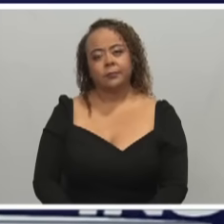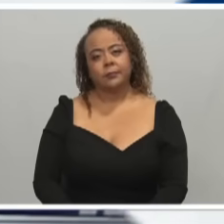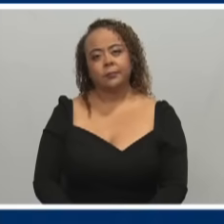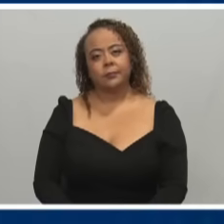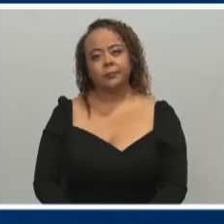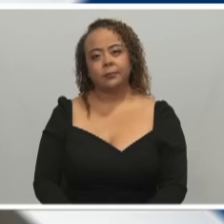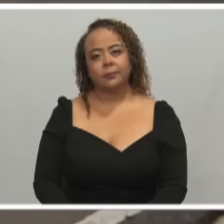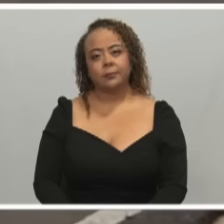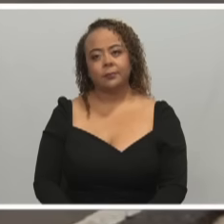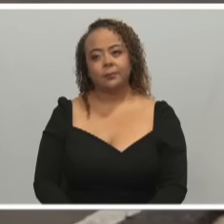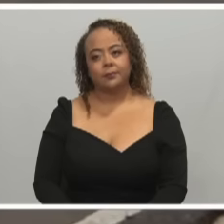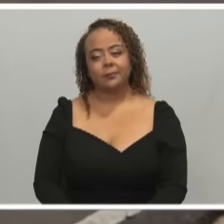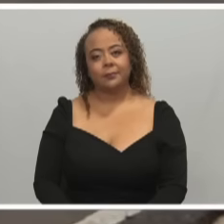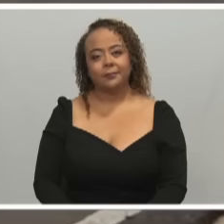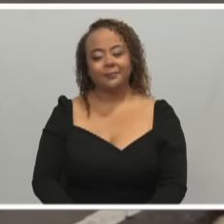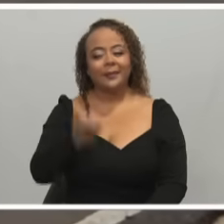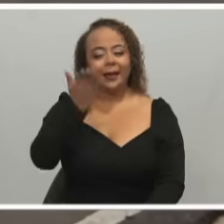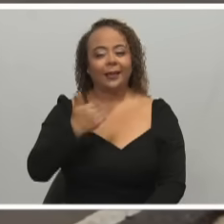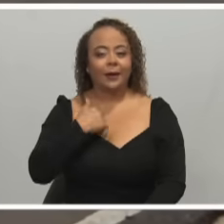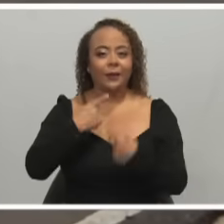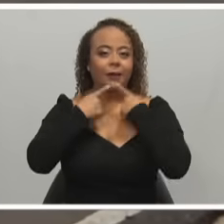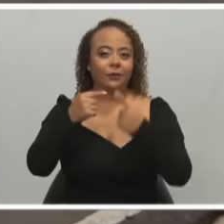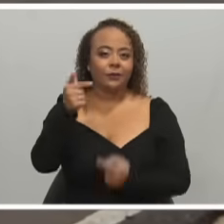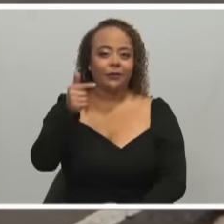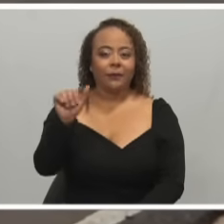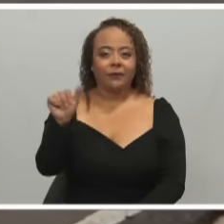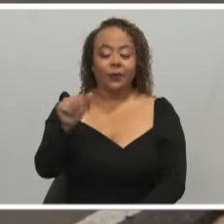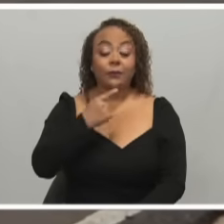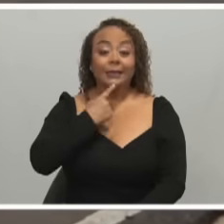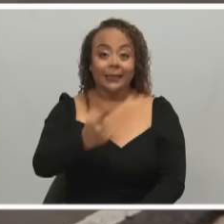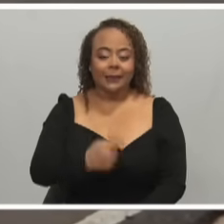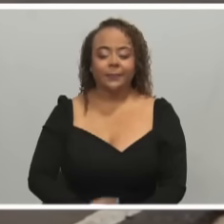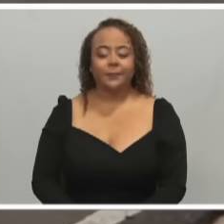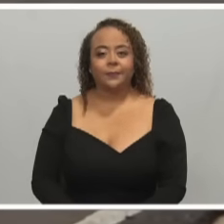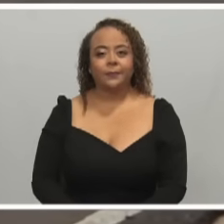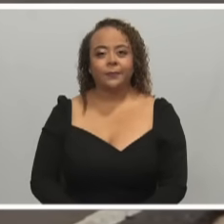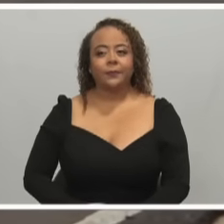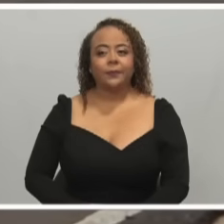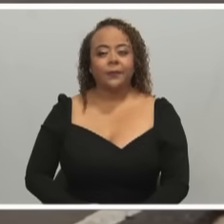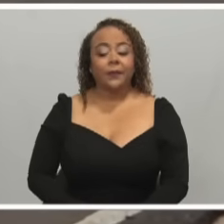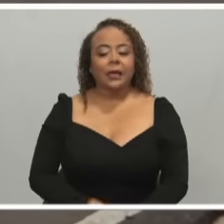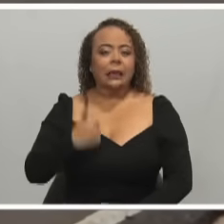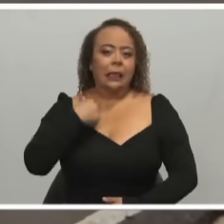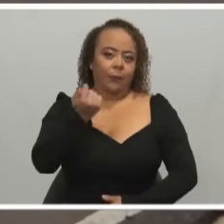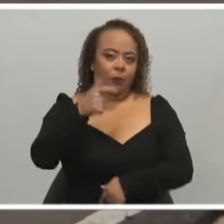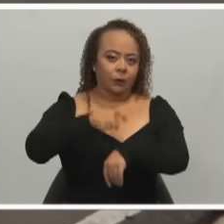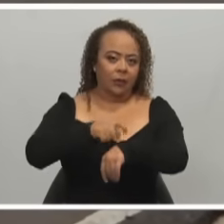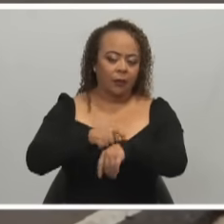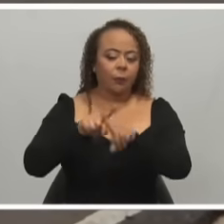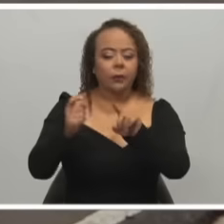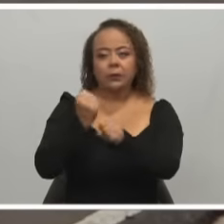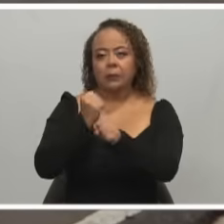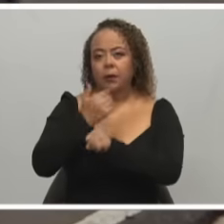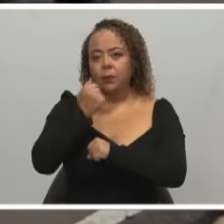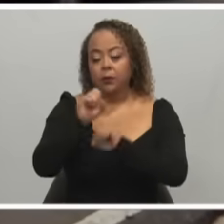lograr ahí teníamos declaraciones de Gustavo Alfaro donde menciona incluso eso de que ha tenido poco tiempo pero que ha trabajado lo mejor